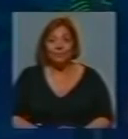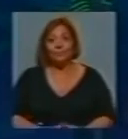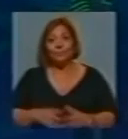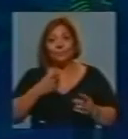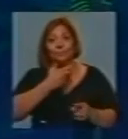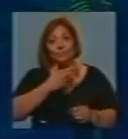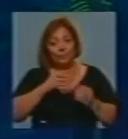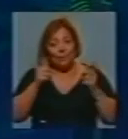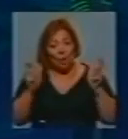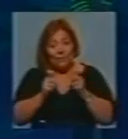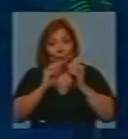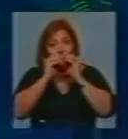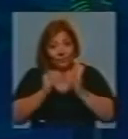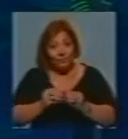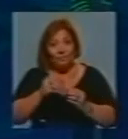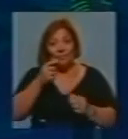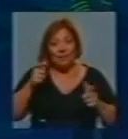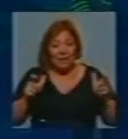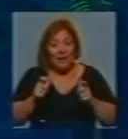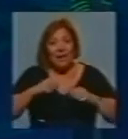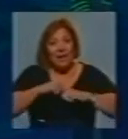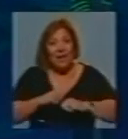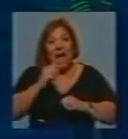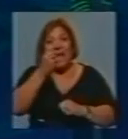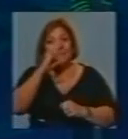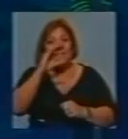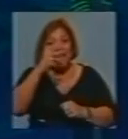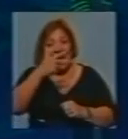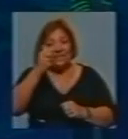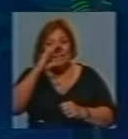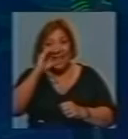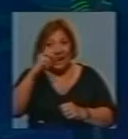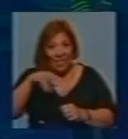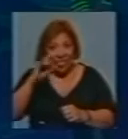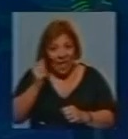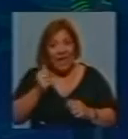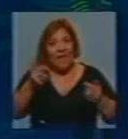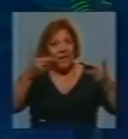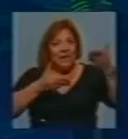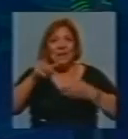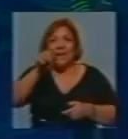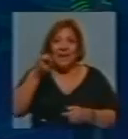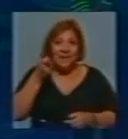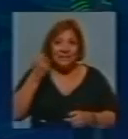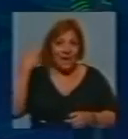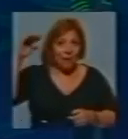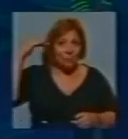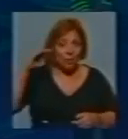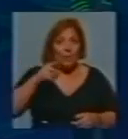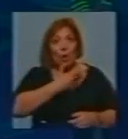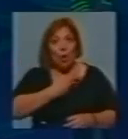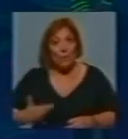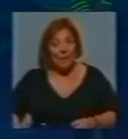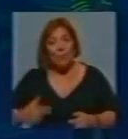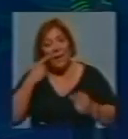La Comisión de Presupuesto, integrada con Hacienda de la Cámara de Diputados, recibió hoy a catedráticos y ex jerarcas de gobierno para analizar